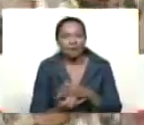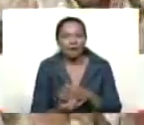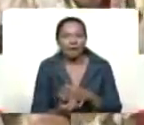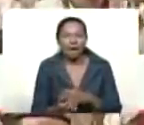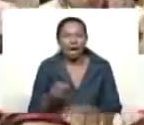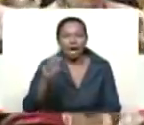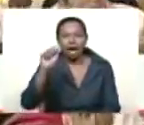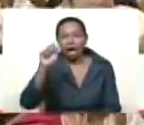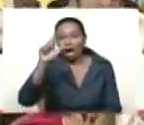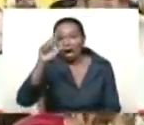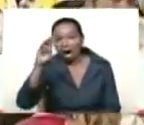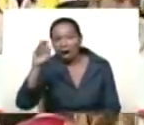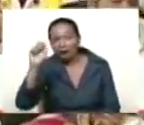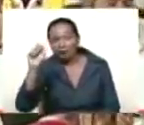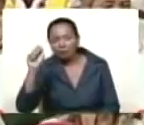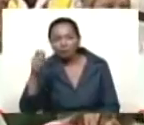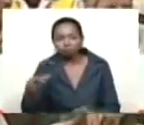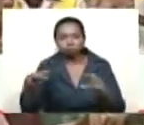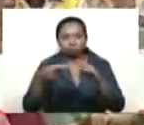Alianza Bolivariana para los Pueblos de Nuestra América.